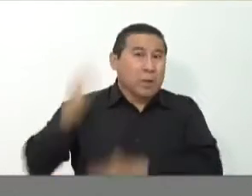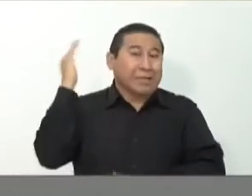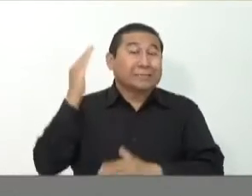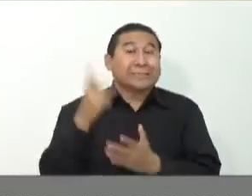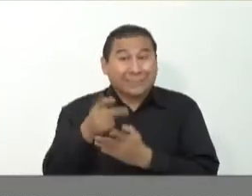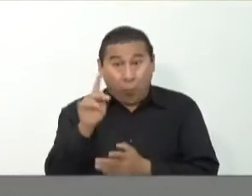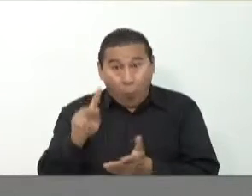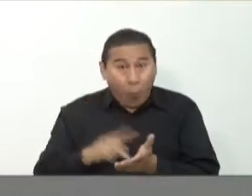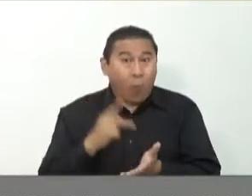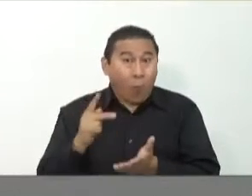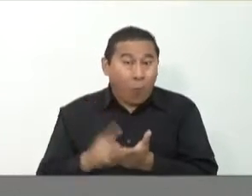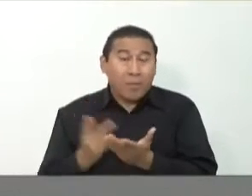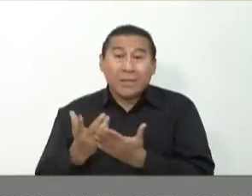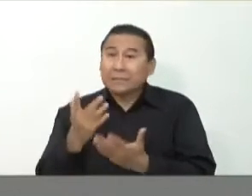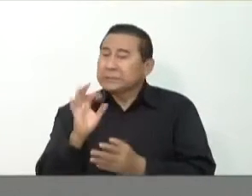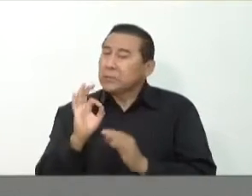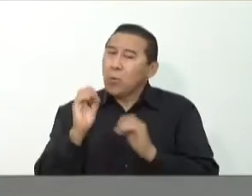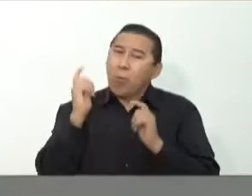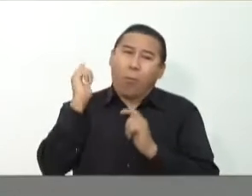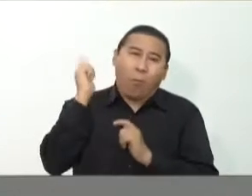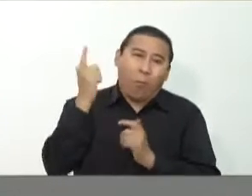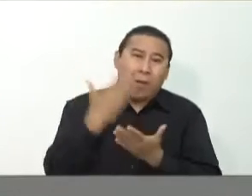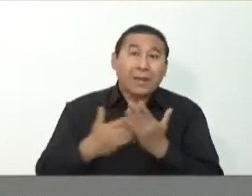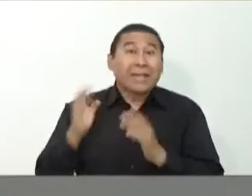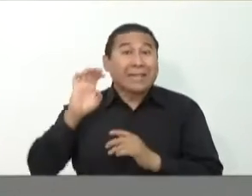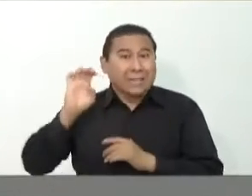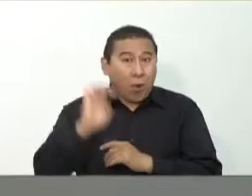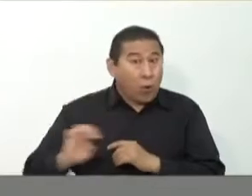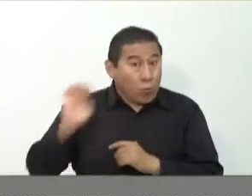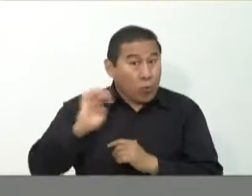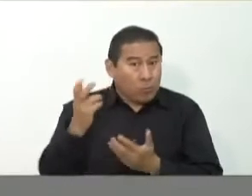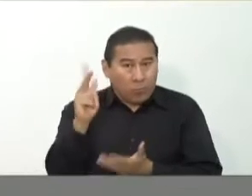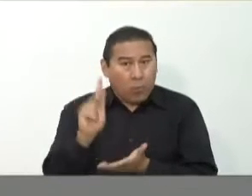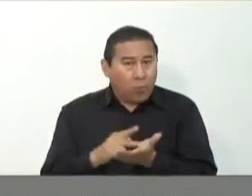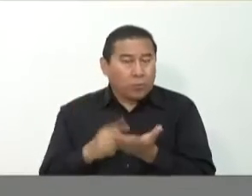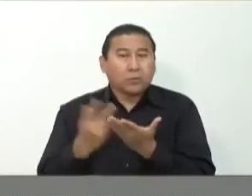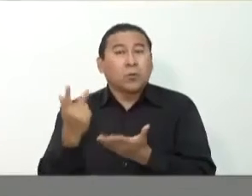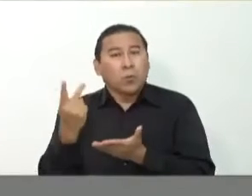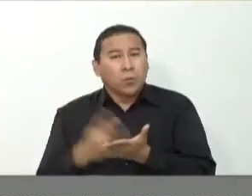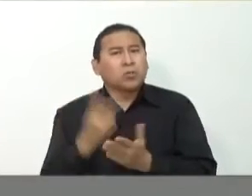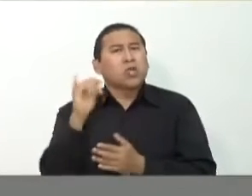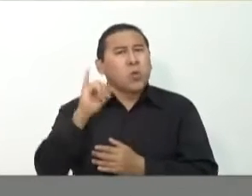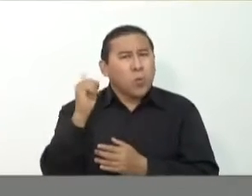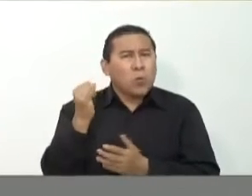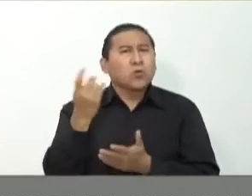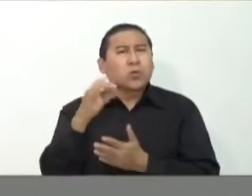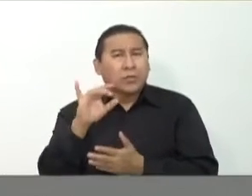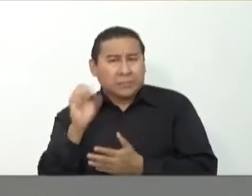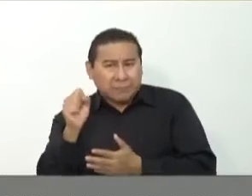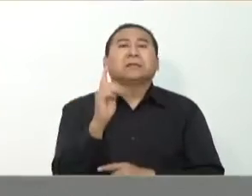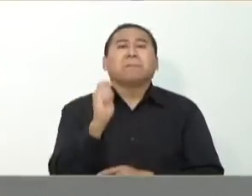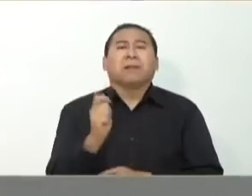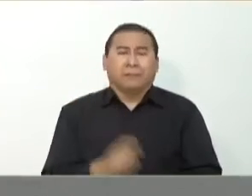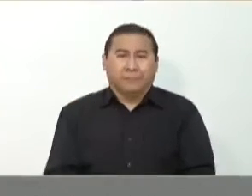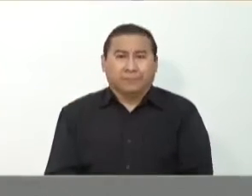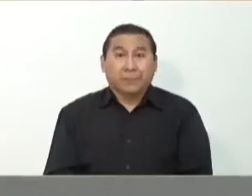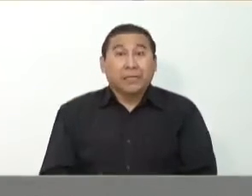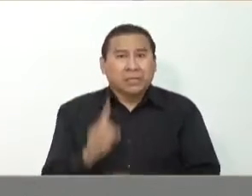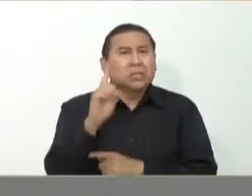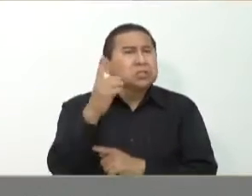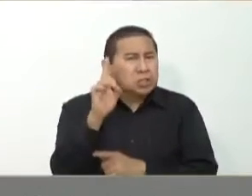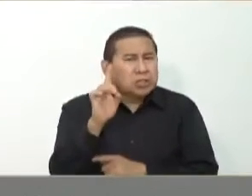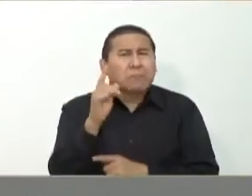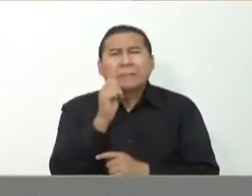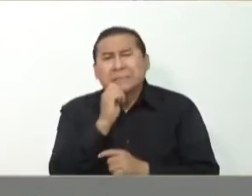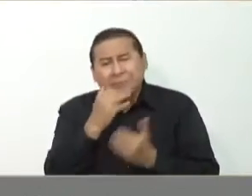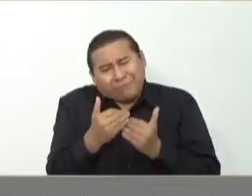mercados y las cosas se van arreglando en europa vamos a tener a partir de junio a septiembre un gran verano diciembre también está